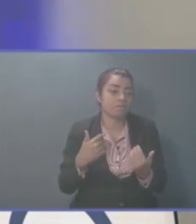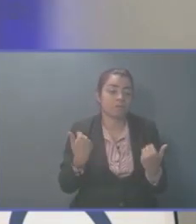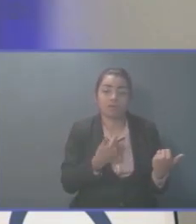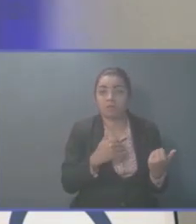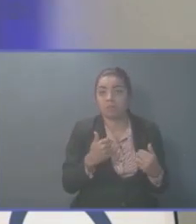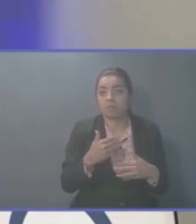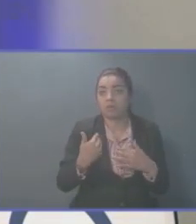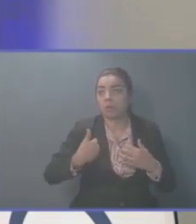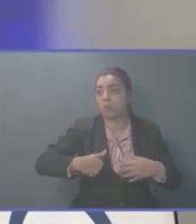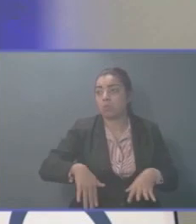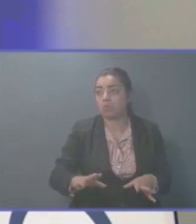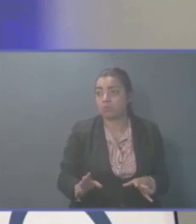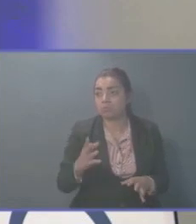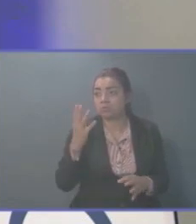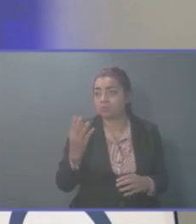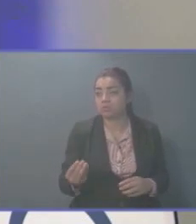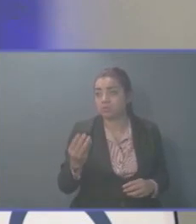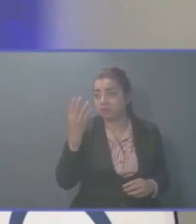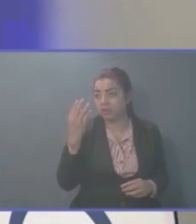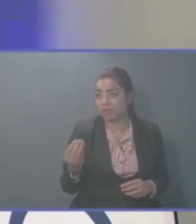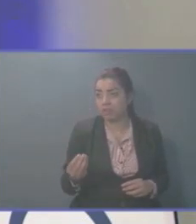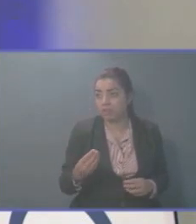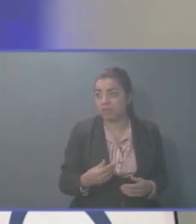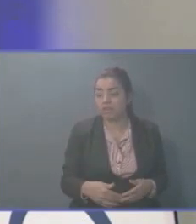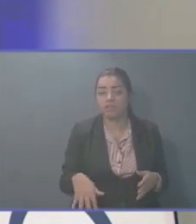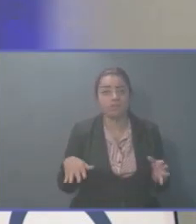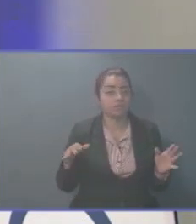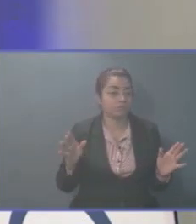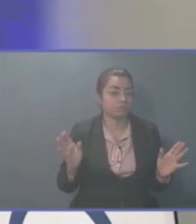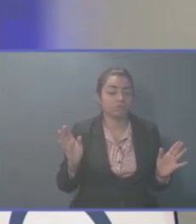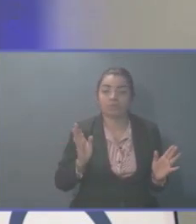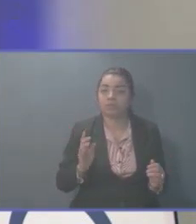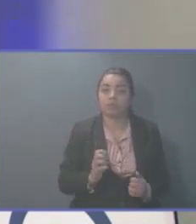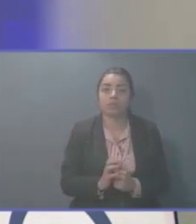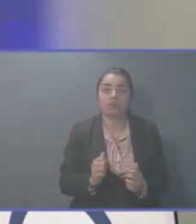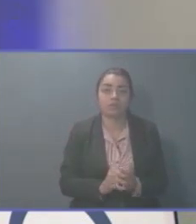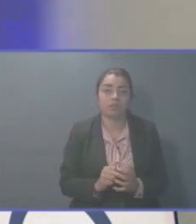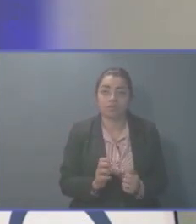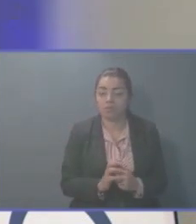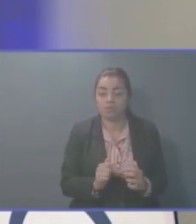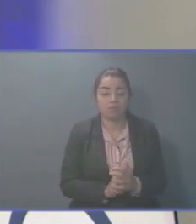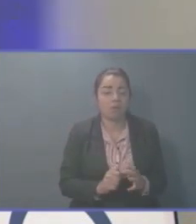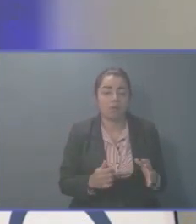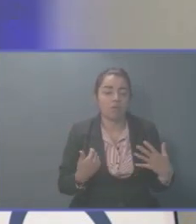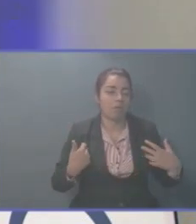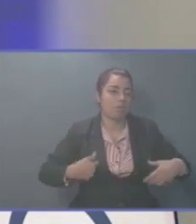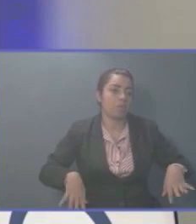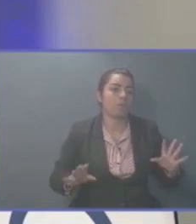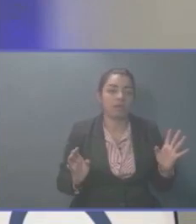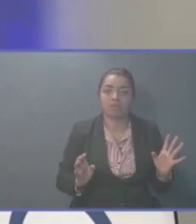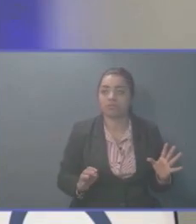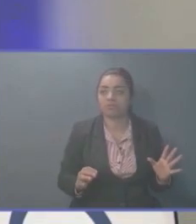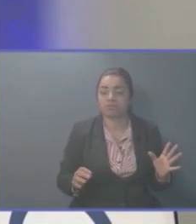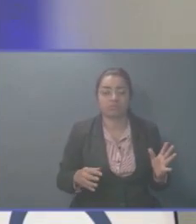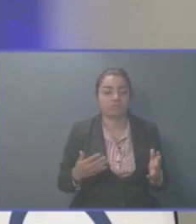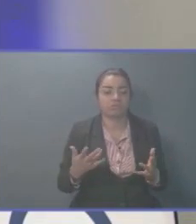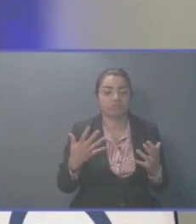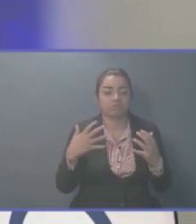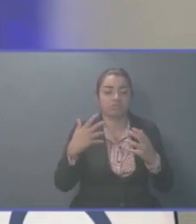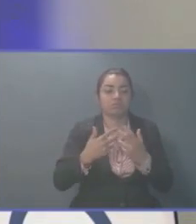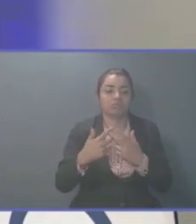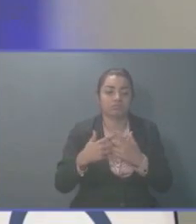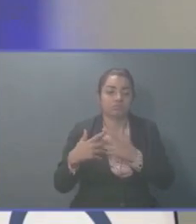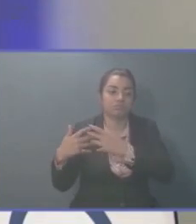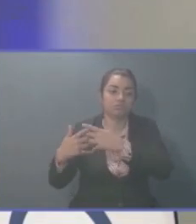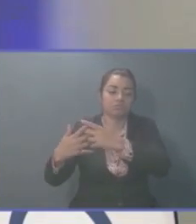que se ve diariamente, casi que dijo, que no va a afectar en la calificación que se hace del país.